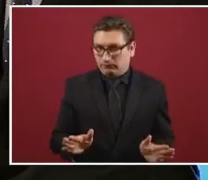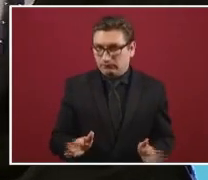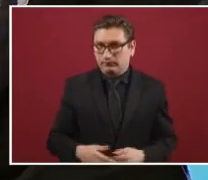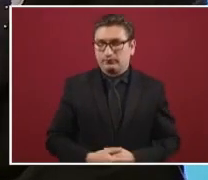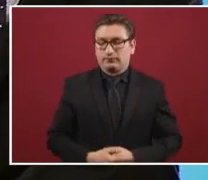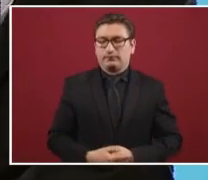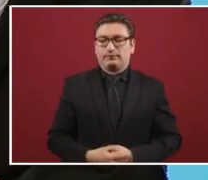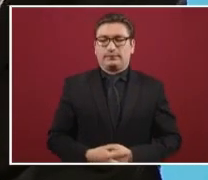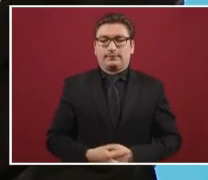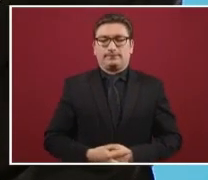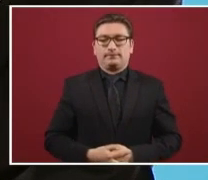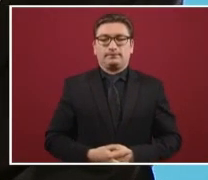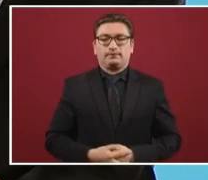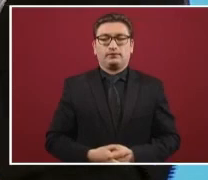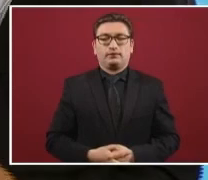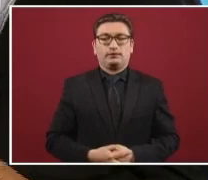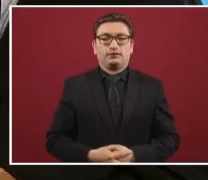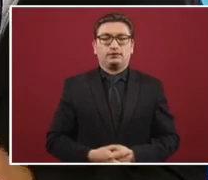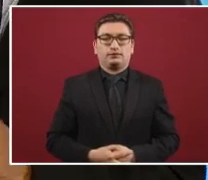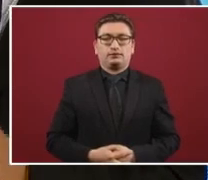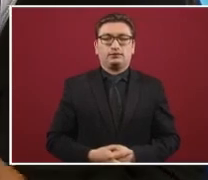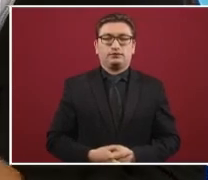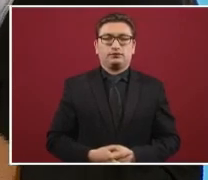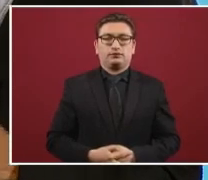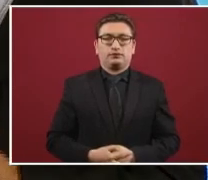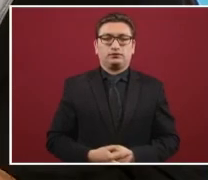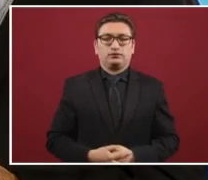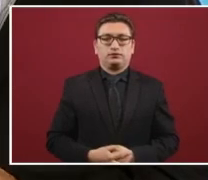iba yo a